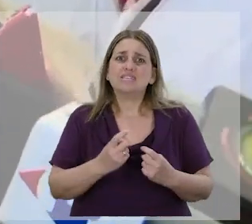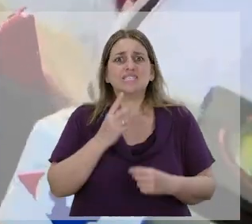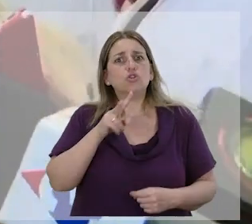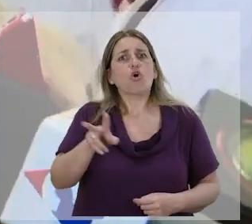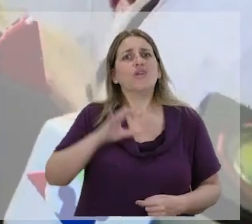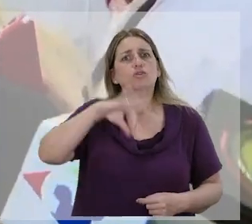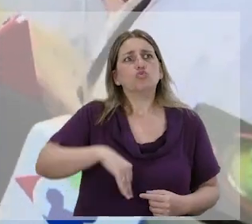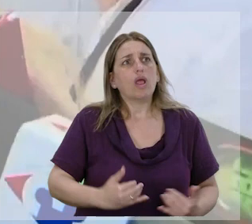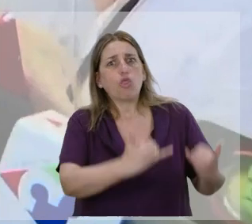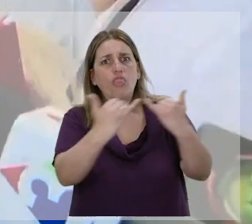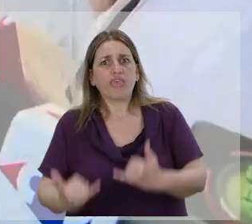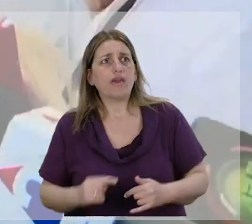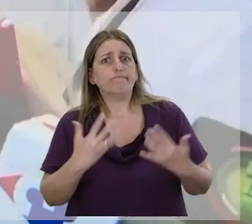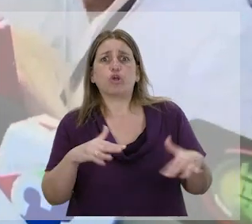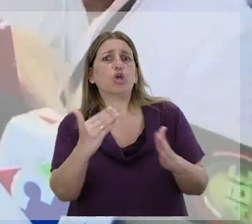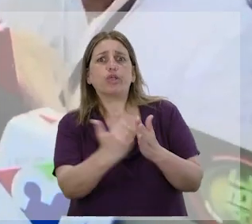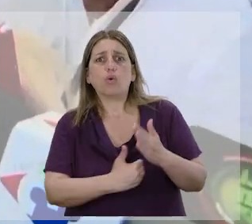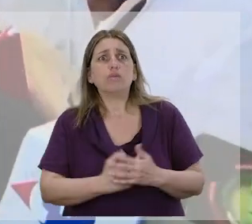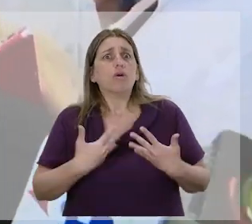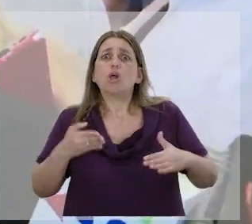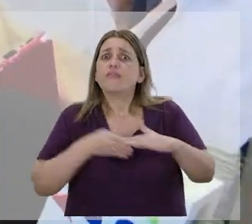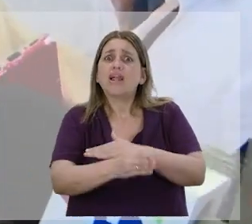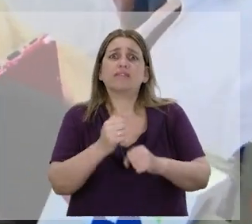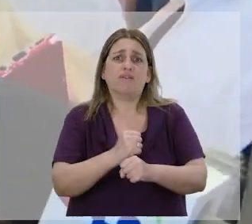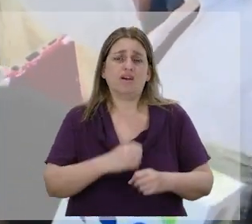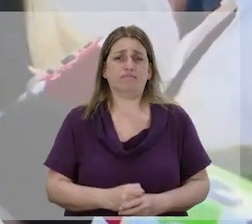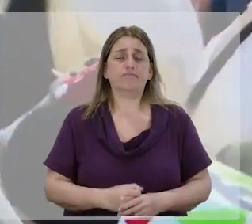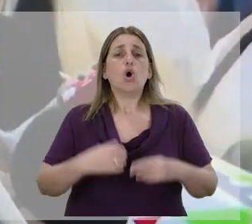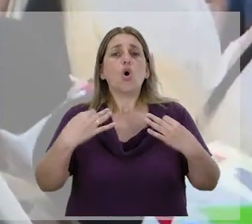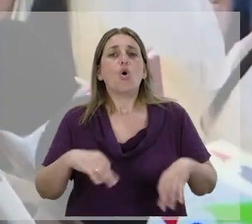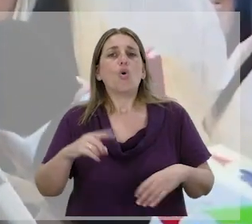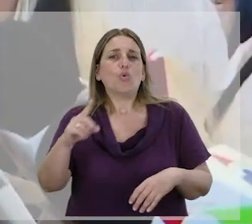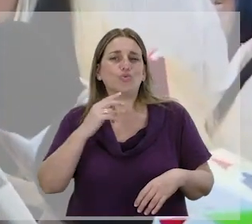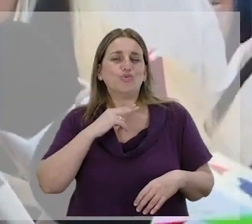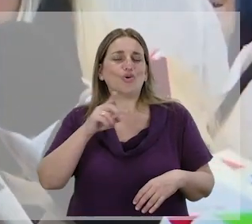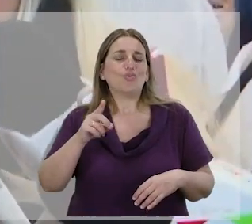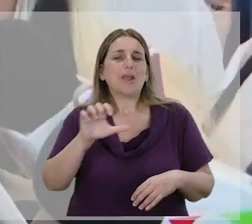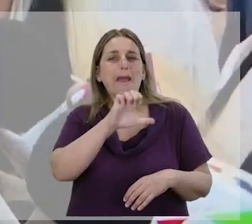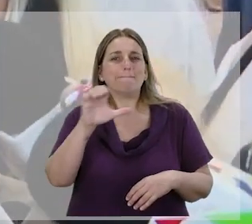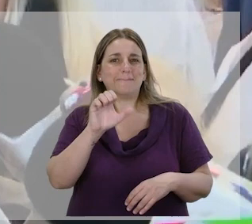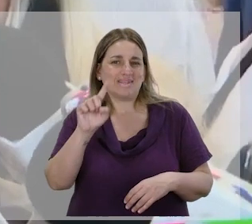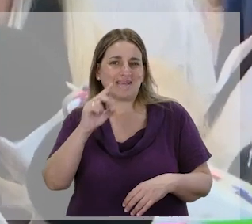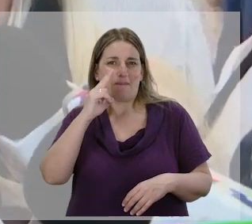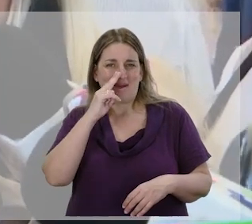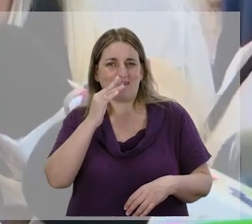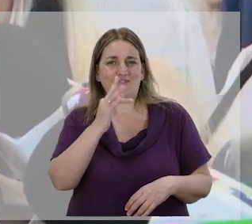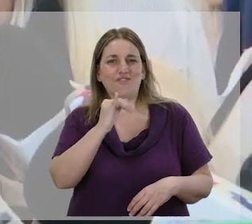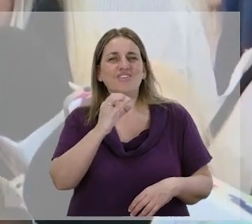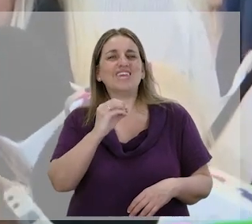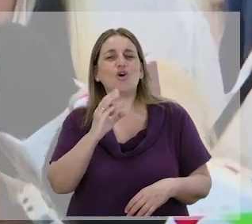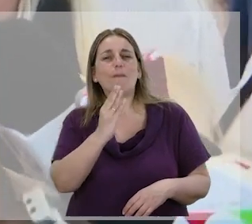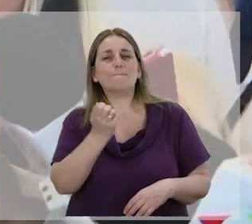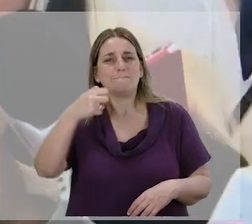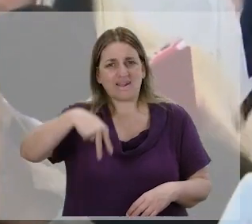jornal, porque necesito ese jornal, voy a entrar. Y le digo más, el otro día ponía el caso de la empresa Friopan,